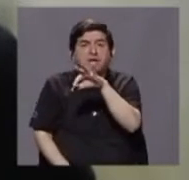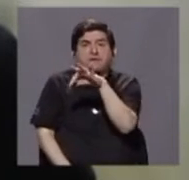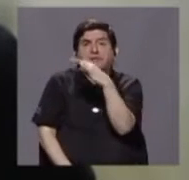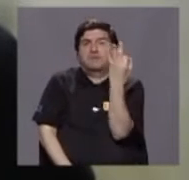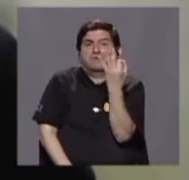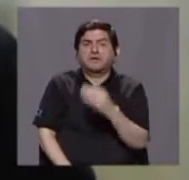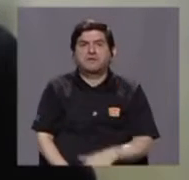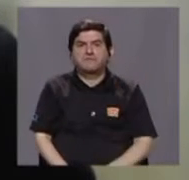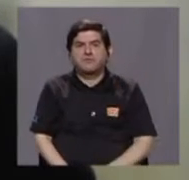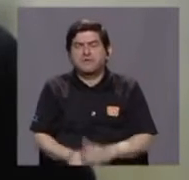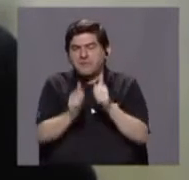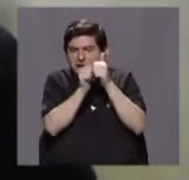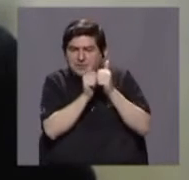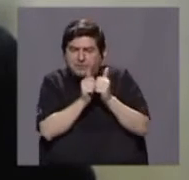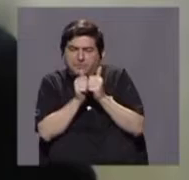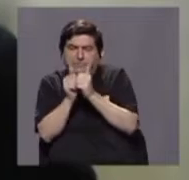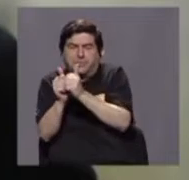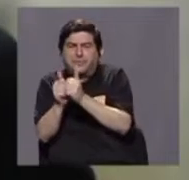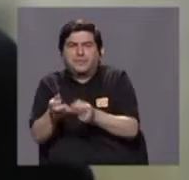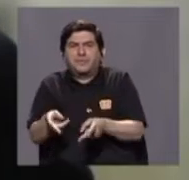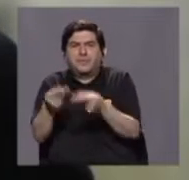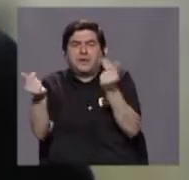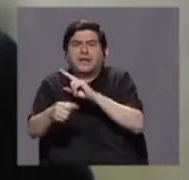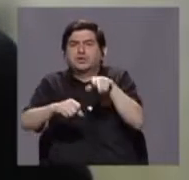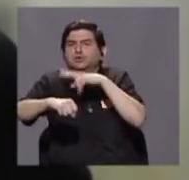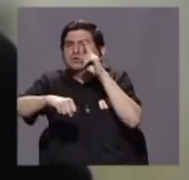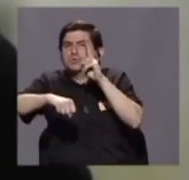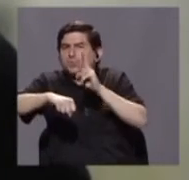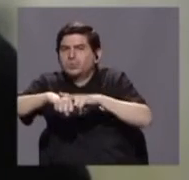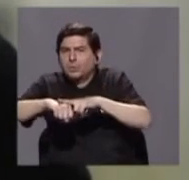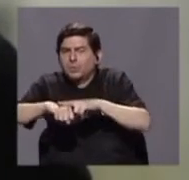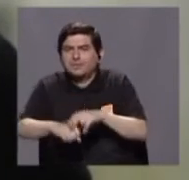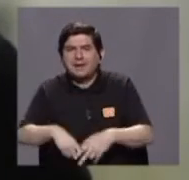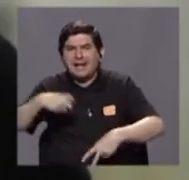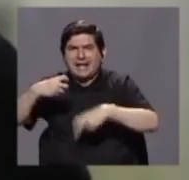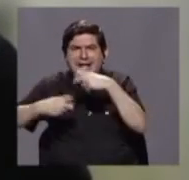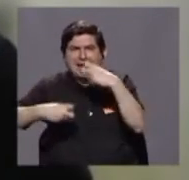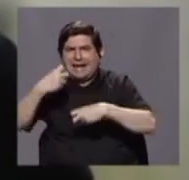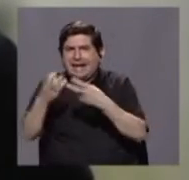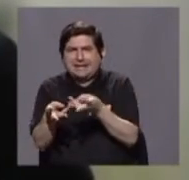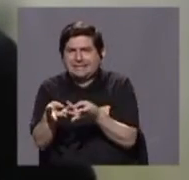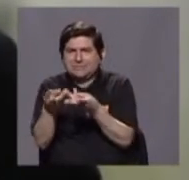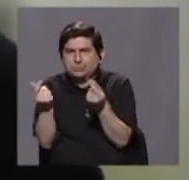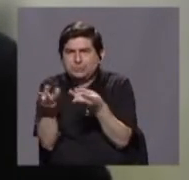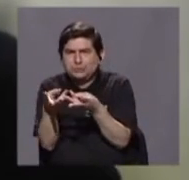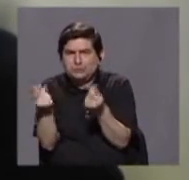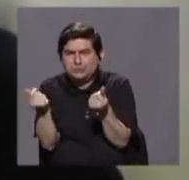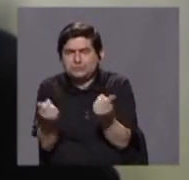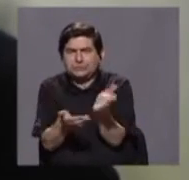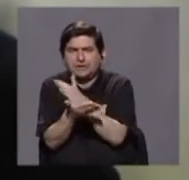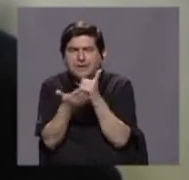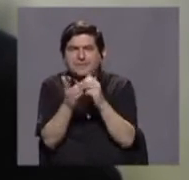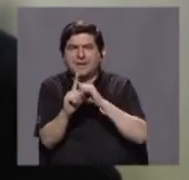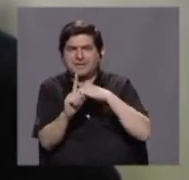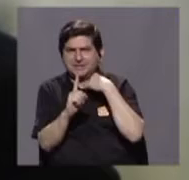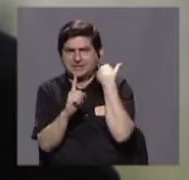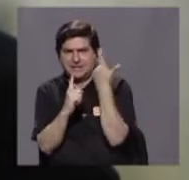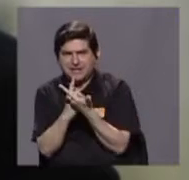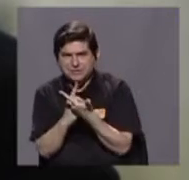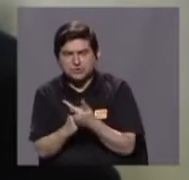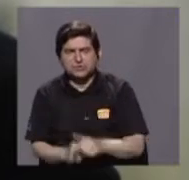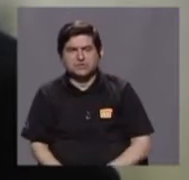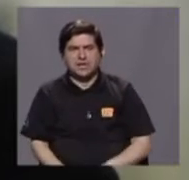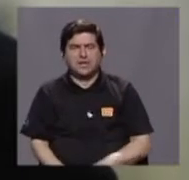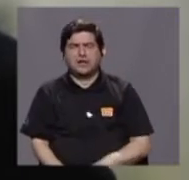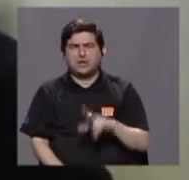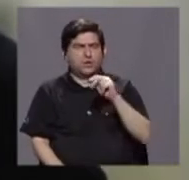modo, acompañar los gastos corrientes que la crisis ha generado, la parte social, más allá de la